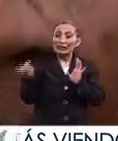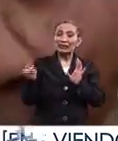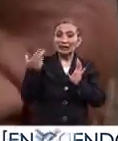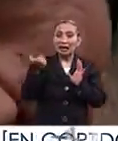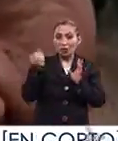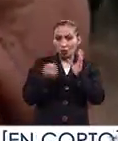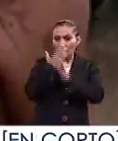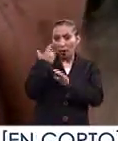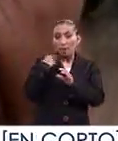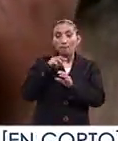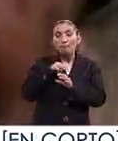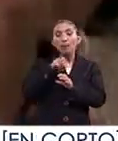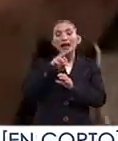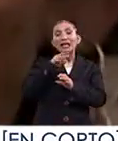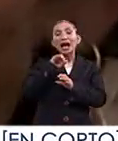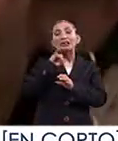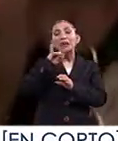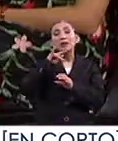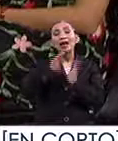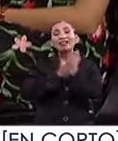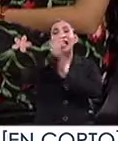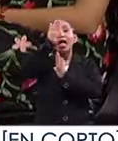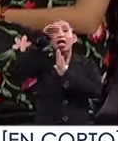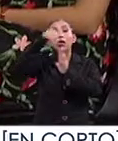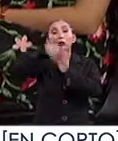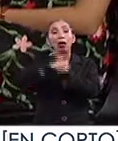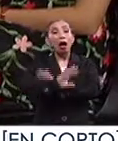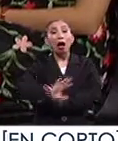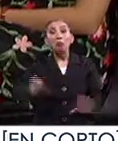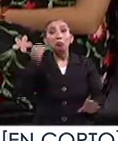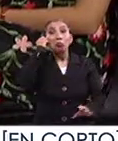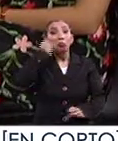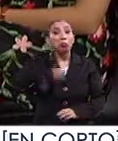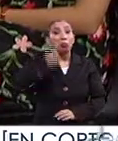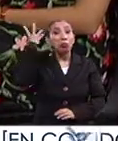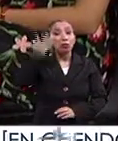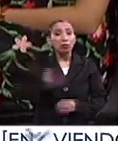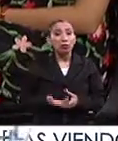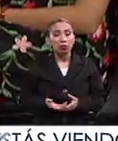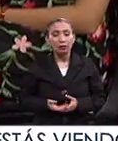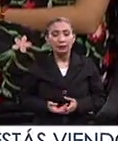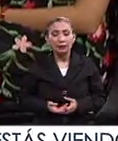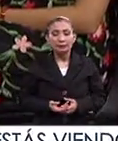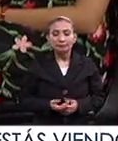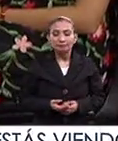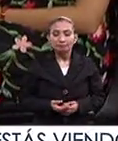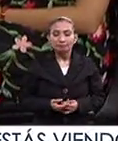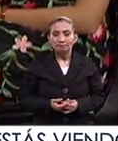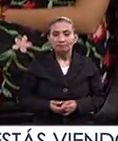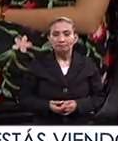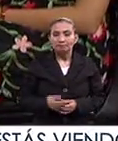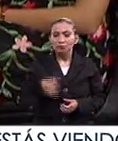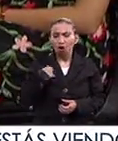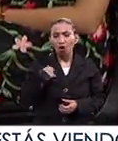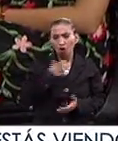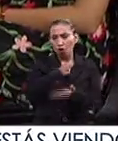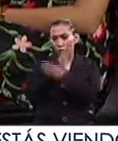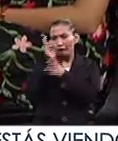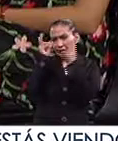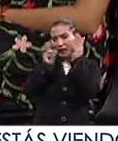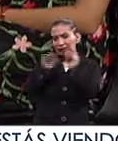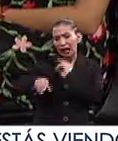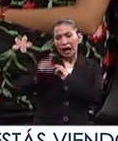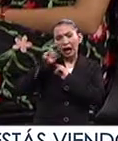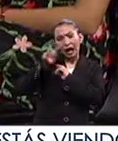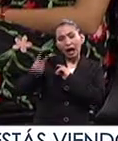este auge de María Sabina se apagó y se olvidó. Y yo la visité cuando